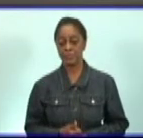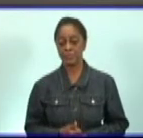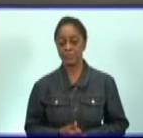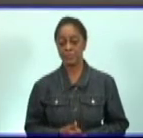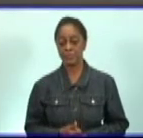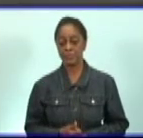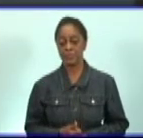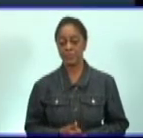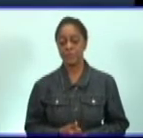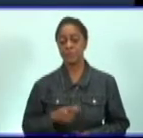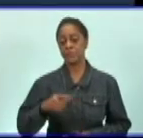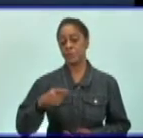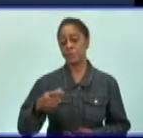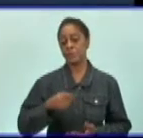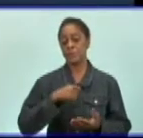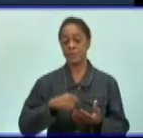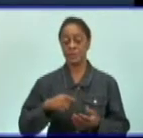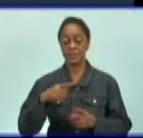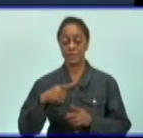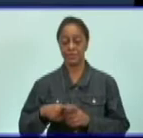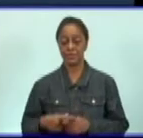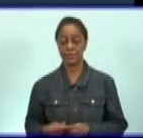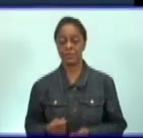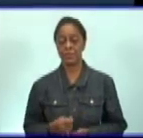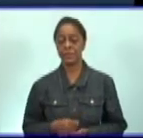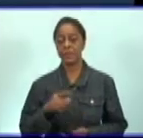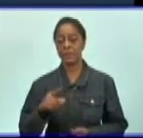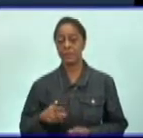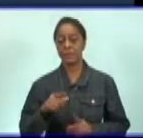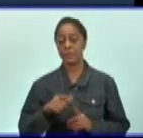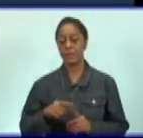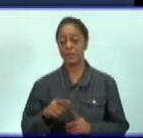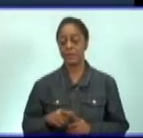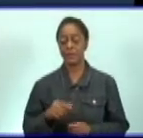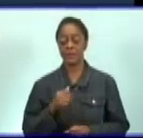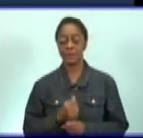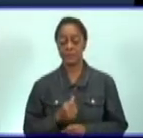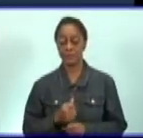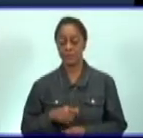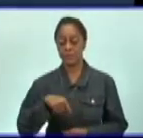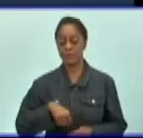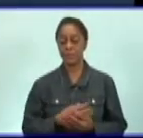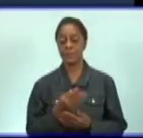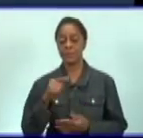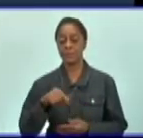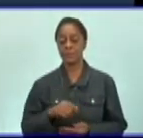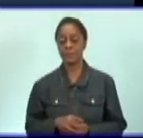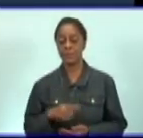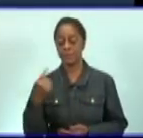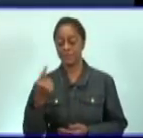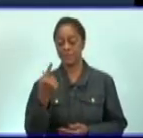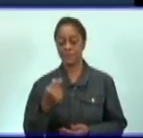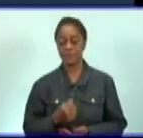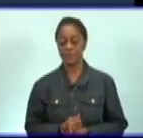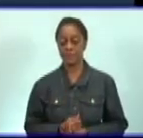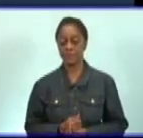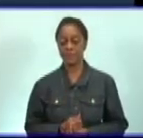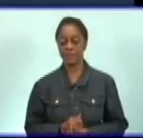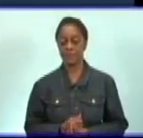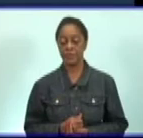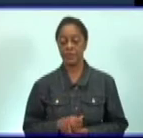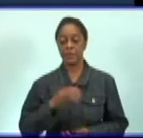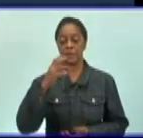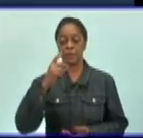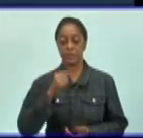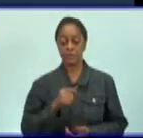un correcto procedimiento escrito de la adición, disculpen, que es el tema que estamos trabajando en el día de hoy. Primeramente, los